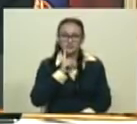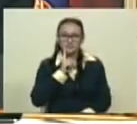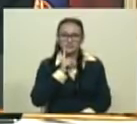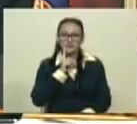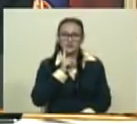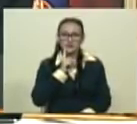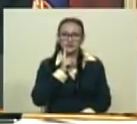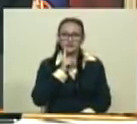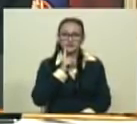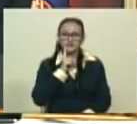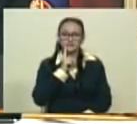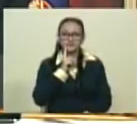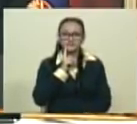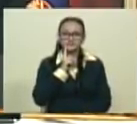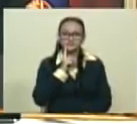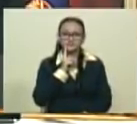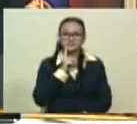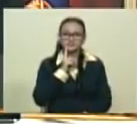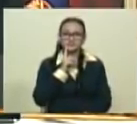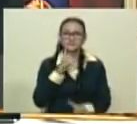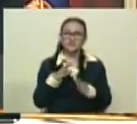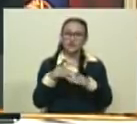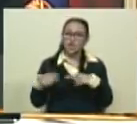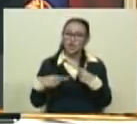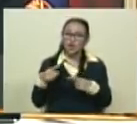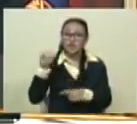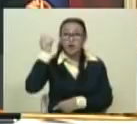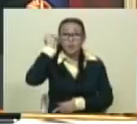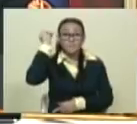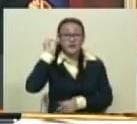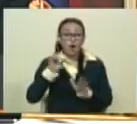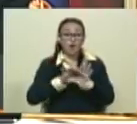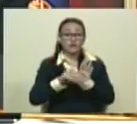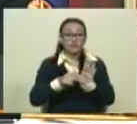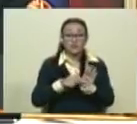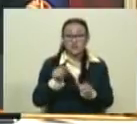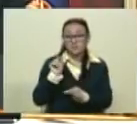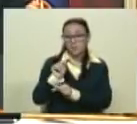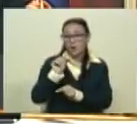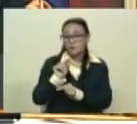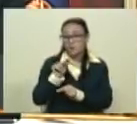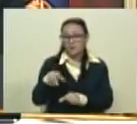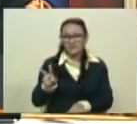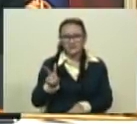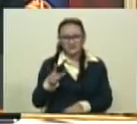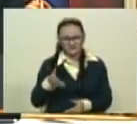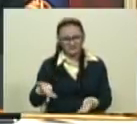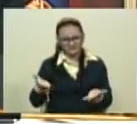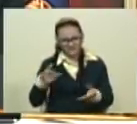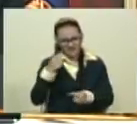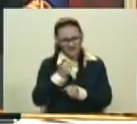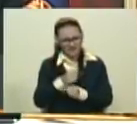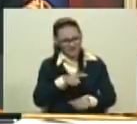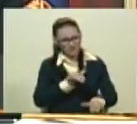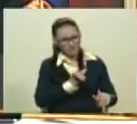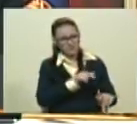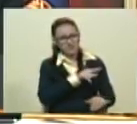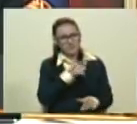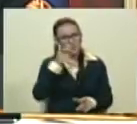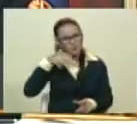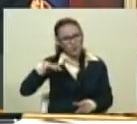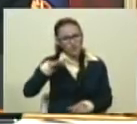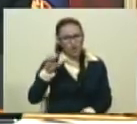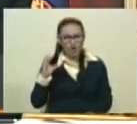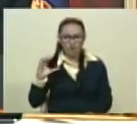valga el comentario, que todos los días opina de constituyente en Venezuela, en vez de ponerse a trabajar por el pueblo